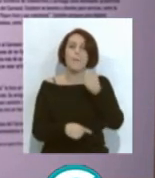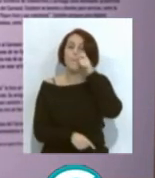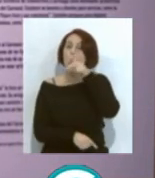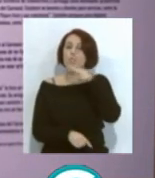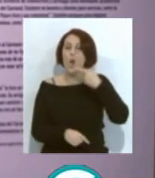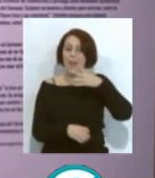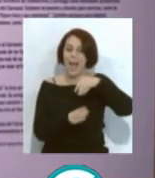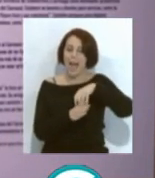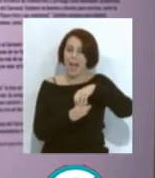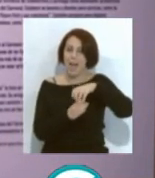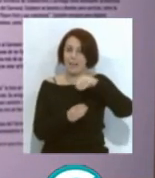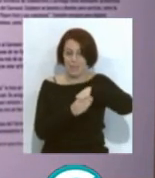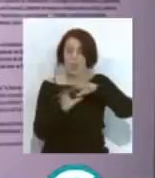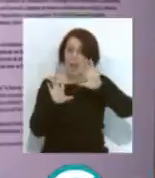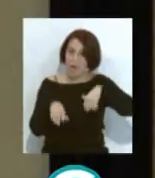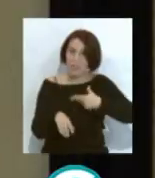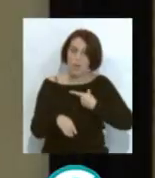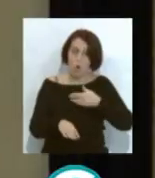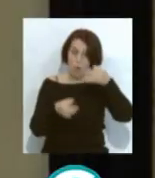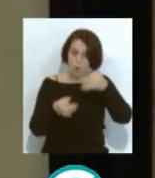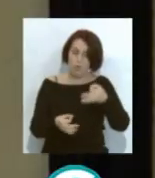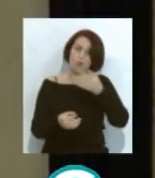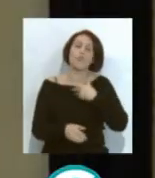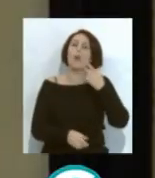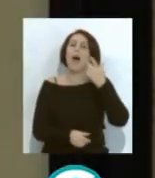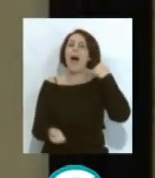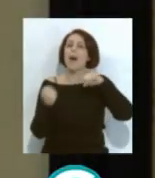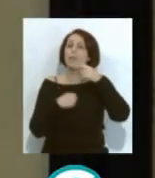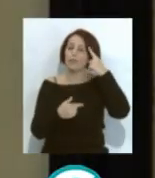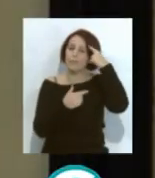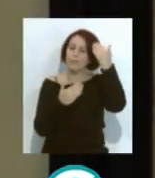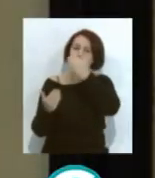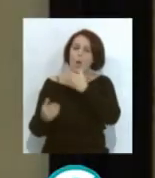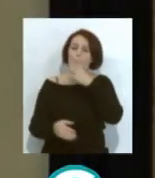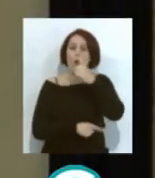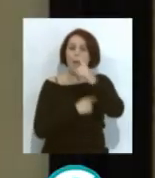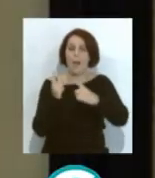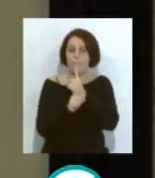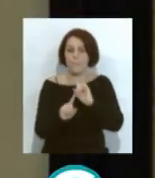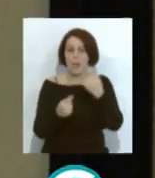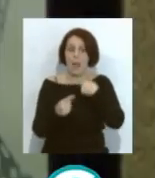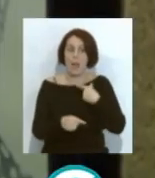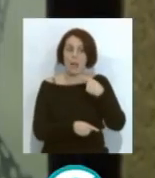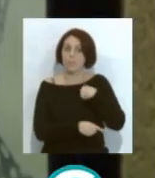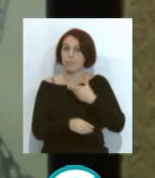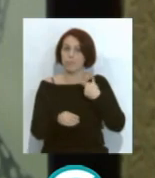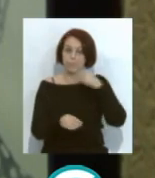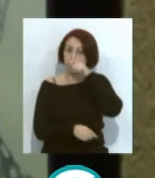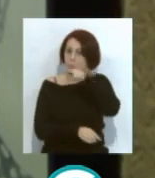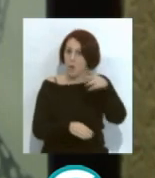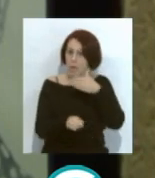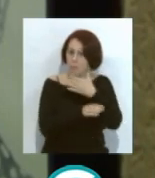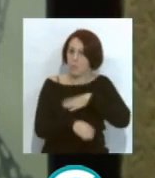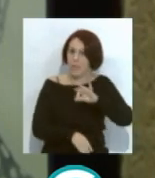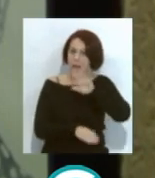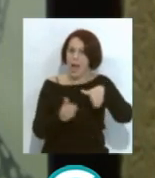de Cádiz, coincidiendo con este acto conmemorativo por el primer aniversario. Una exposición que pueden visitar ustedes, si así lo desean, hasta